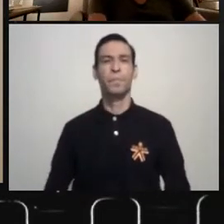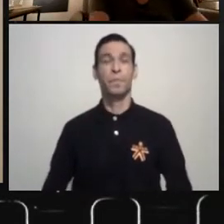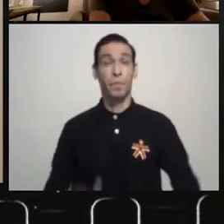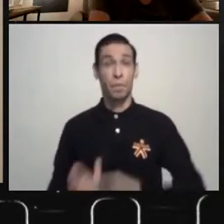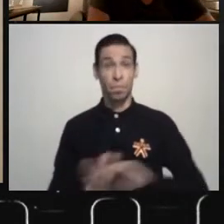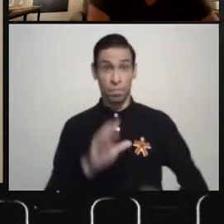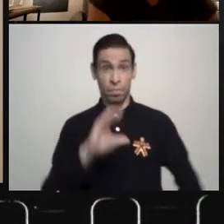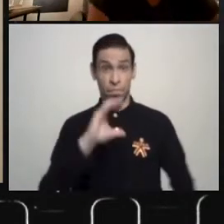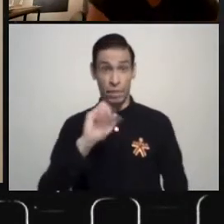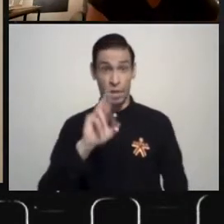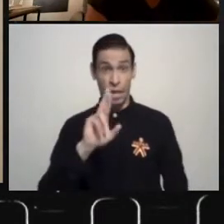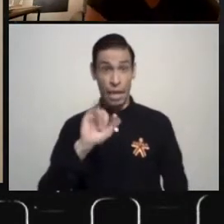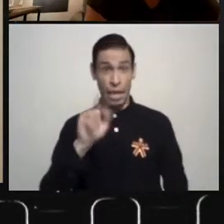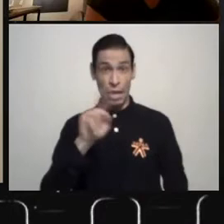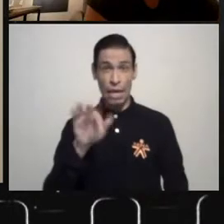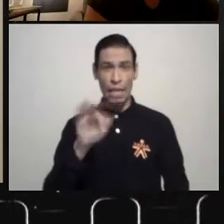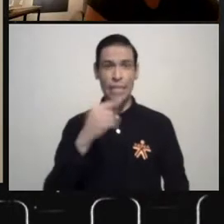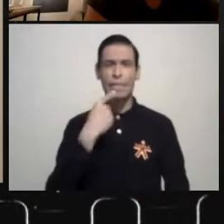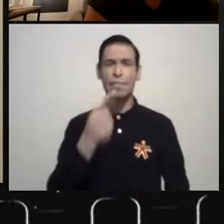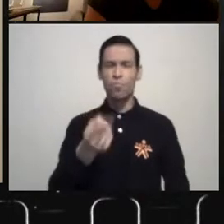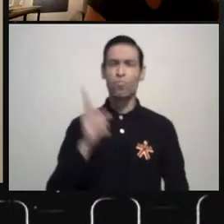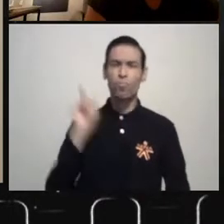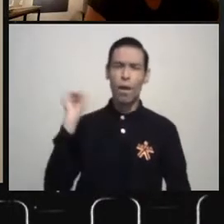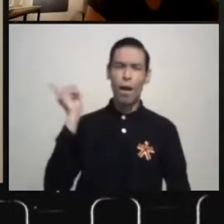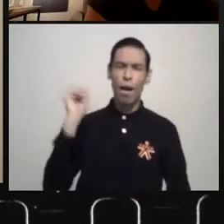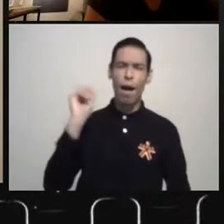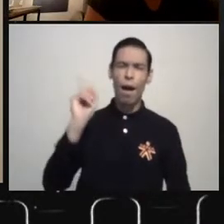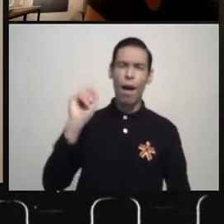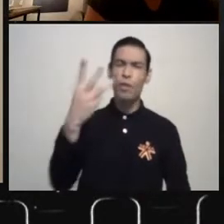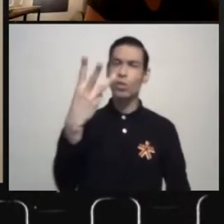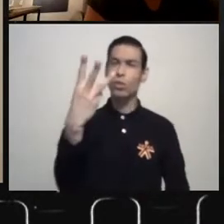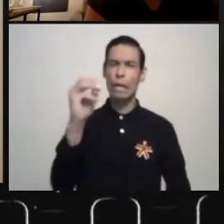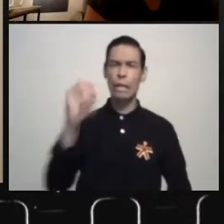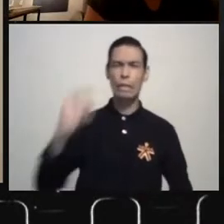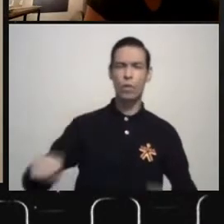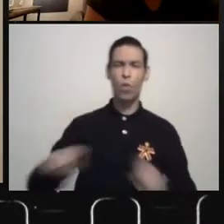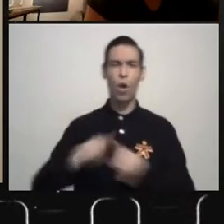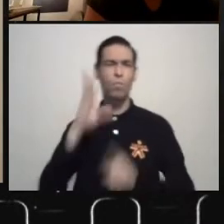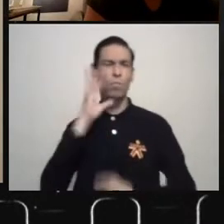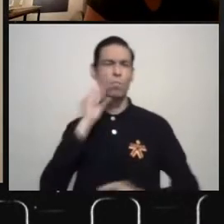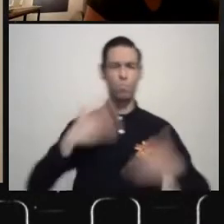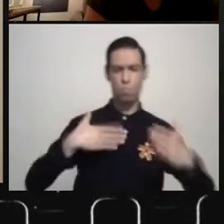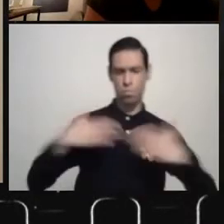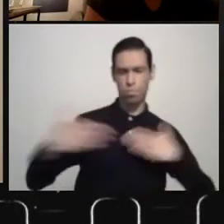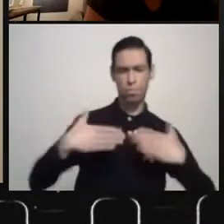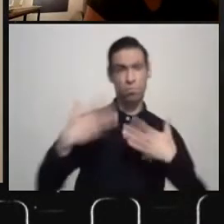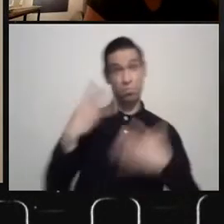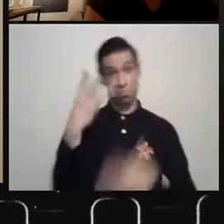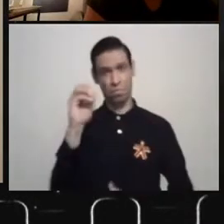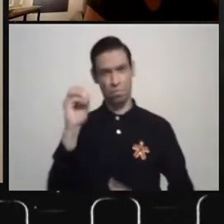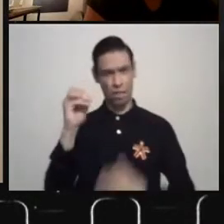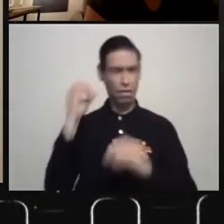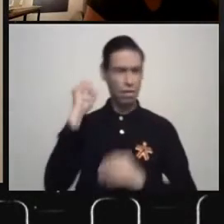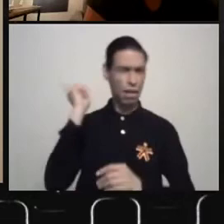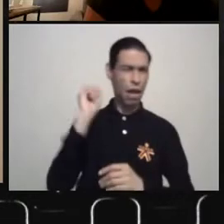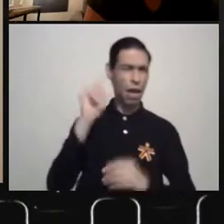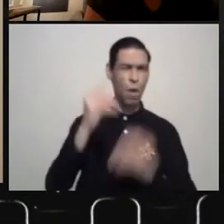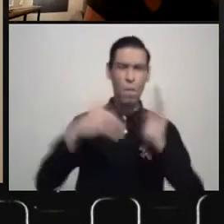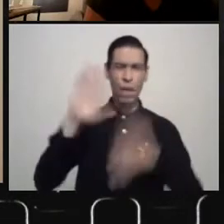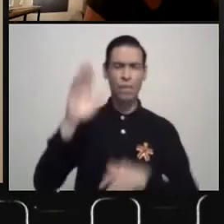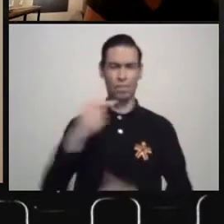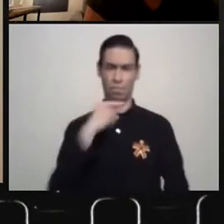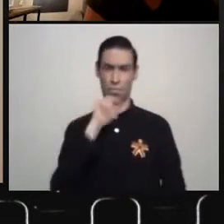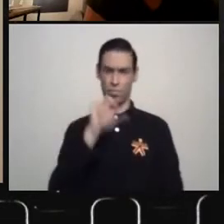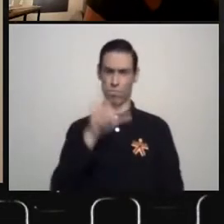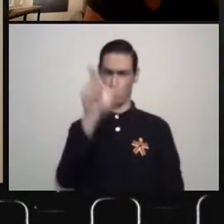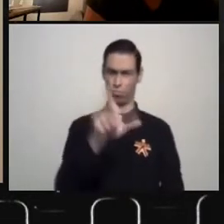hoja de vida que tienes 30 años de experiencia actoral, uno diría, pues, o más de 30 años, pues, ¿cuántos años tiene este señor? Pero,